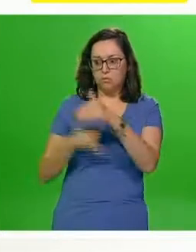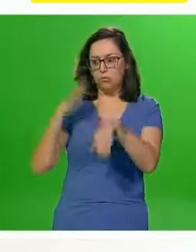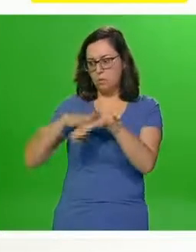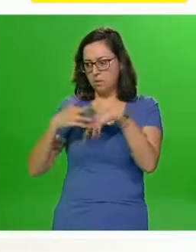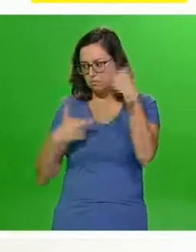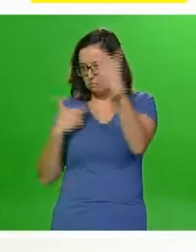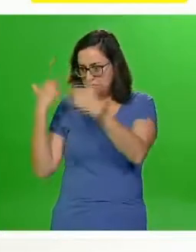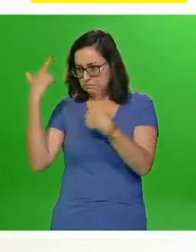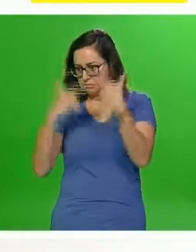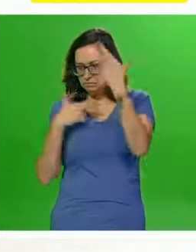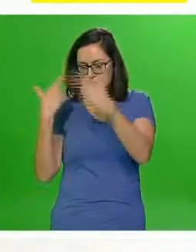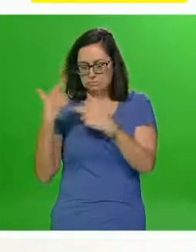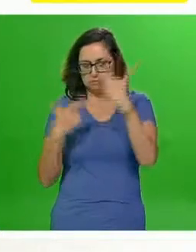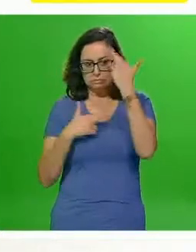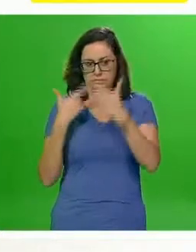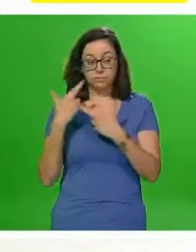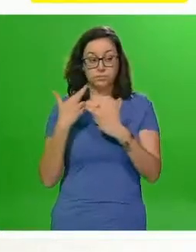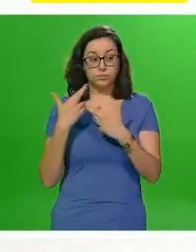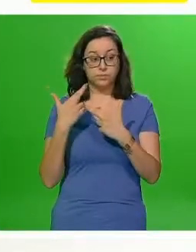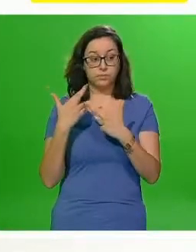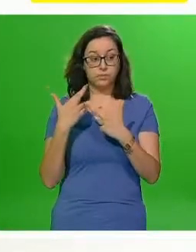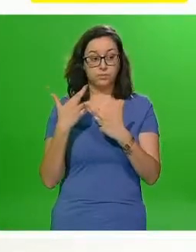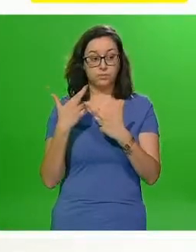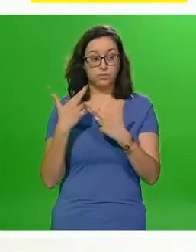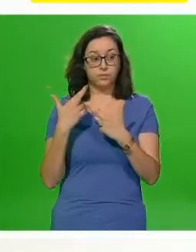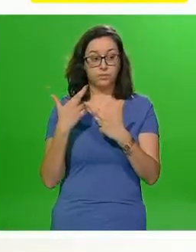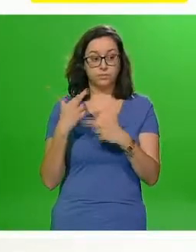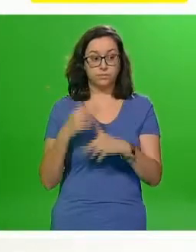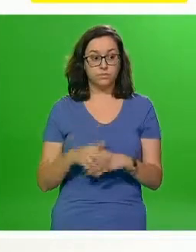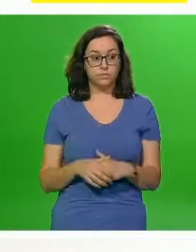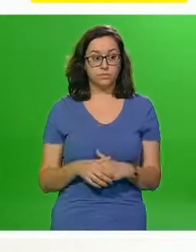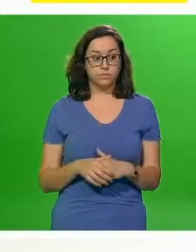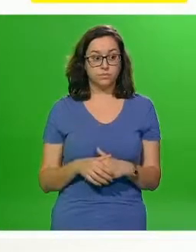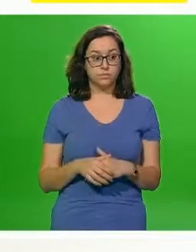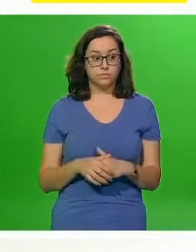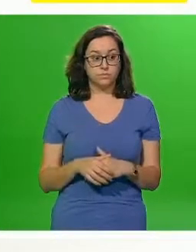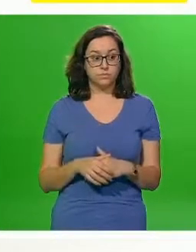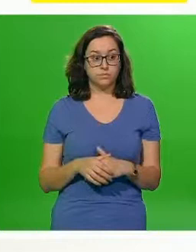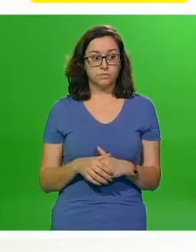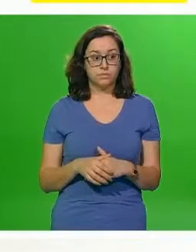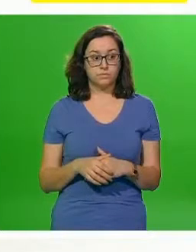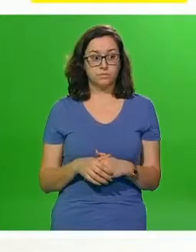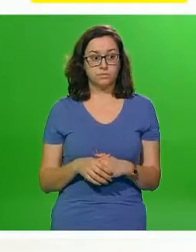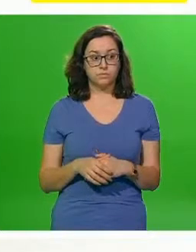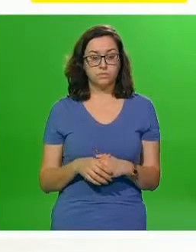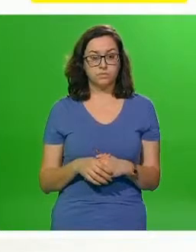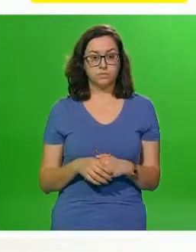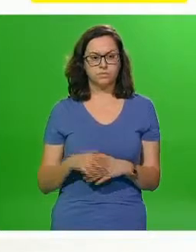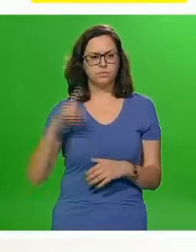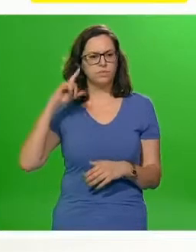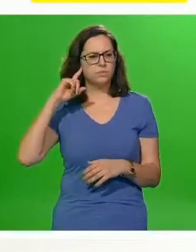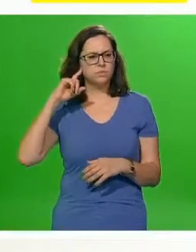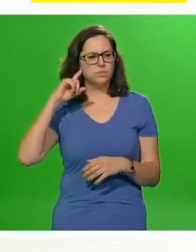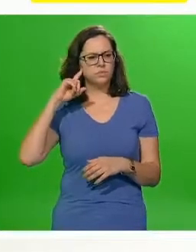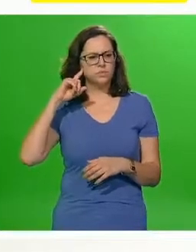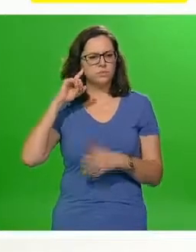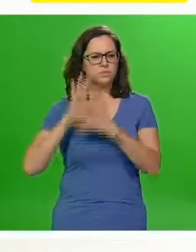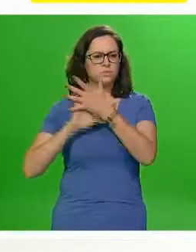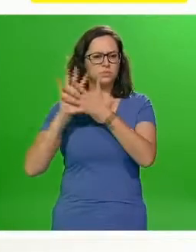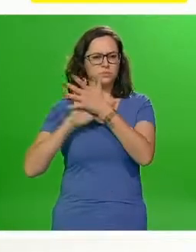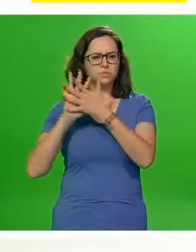y tenemos un grupo pero que ya se consideran graves. Cuando se consideran graves es que requieren de algún tipo de